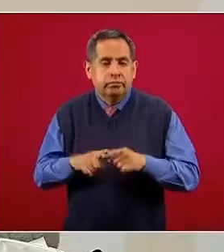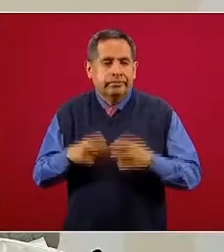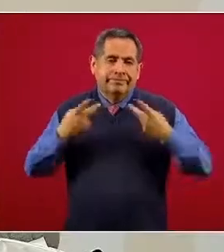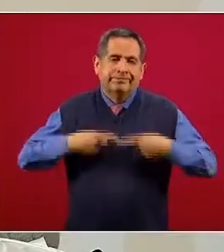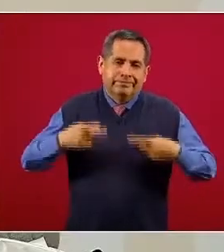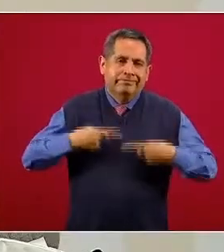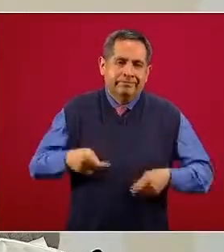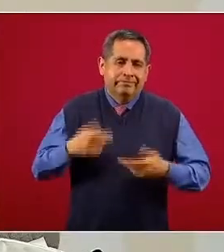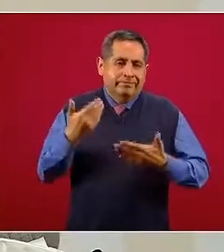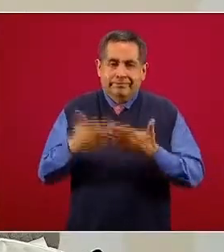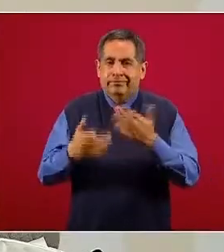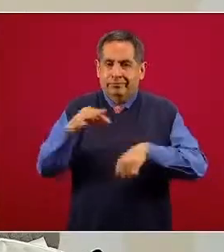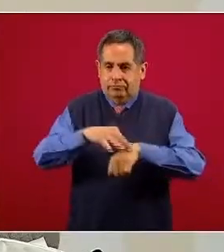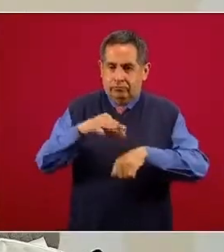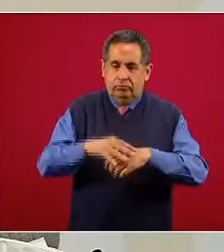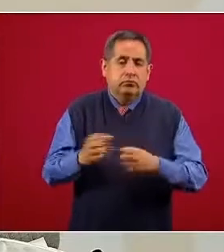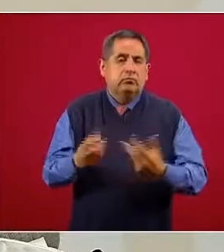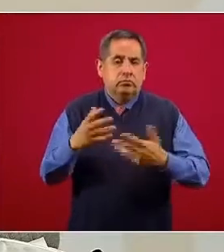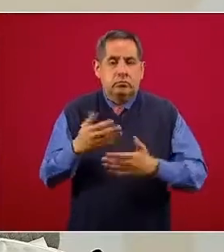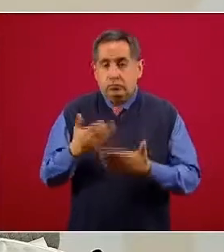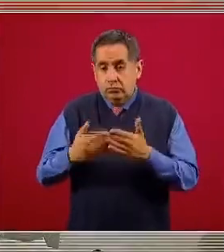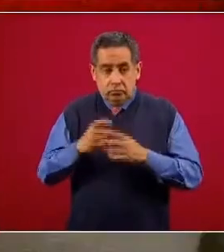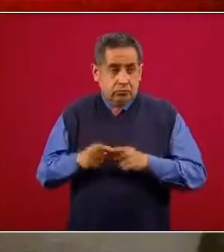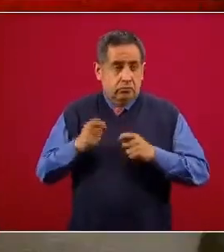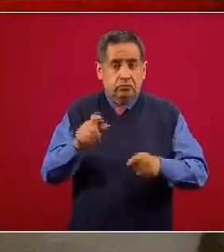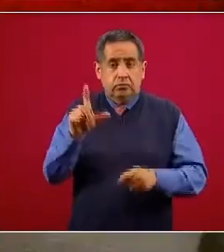humano. Hasta el día de hoy se han asignado